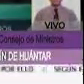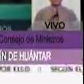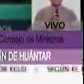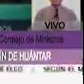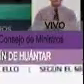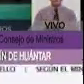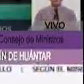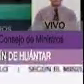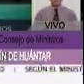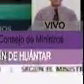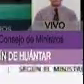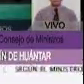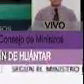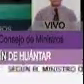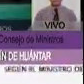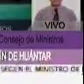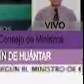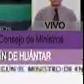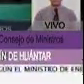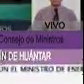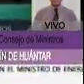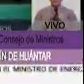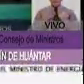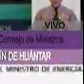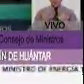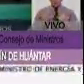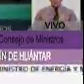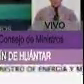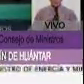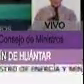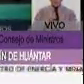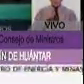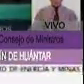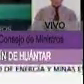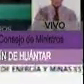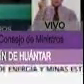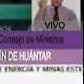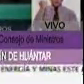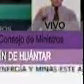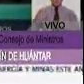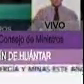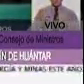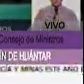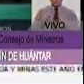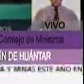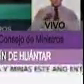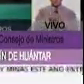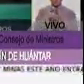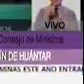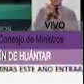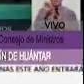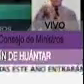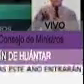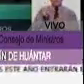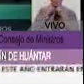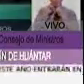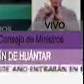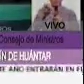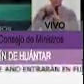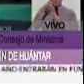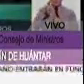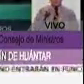determinar que la actuación de los comandos Chavín de Huántar en este caso fue